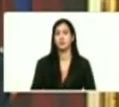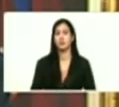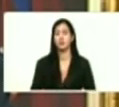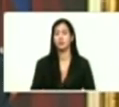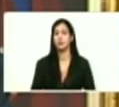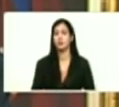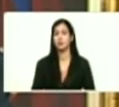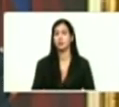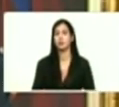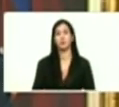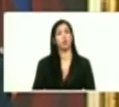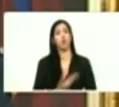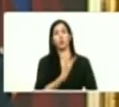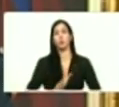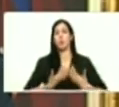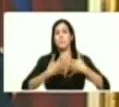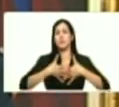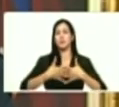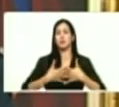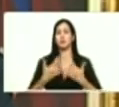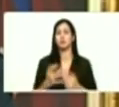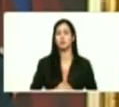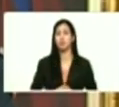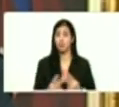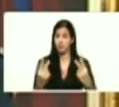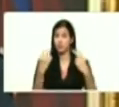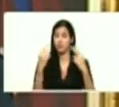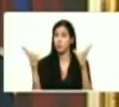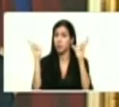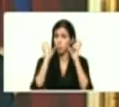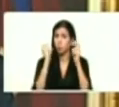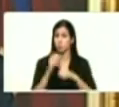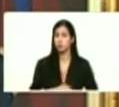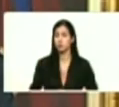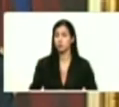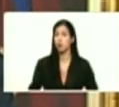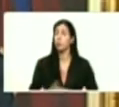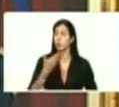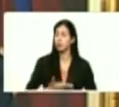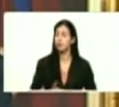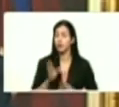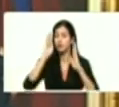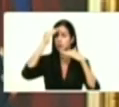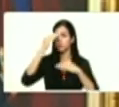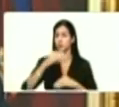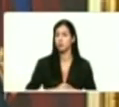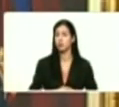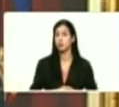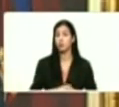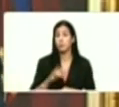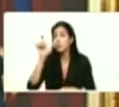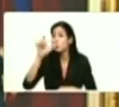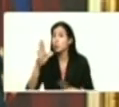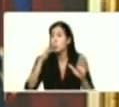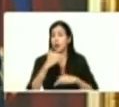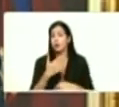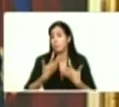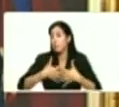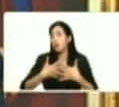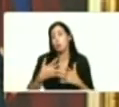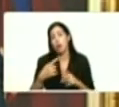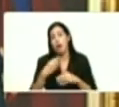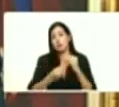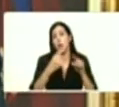empresarios que me escuchen digo empresarios porque están en la actividad económica empresarios fundamentalmente cuando uno no es empresario uno está en otras actividades